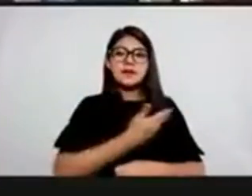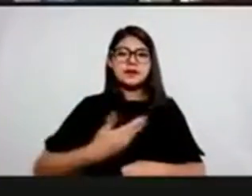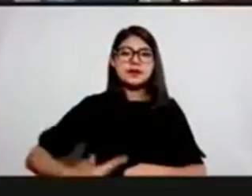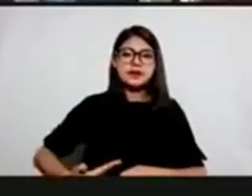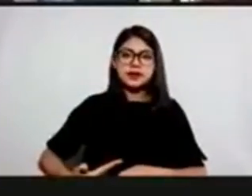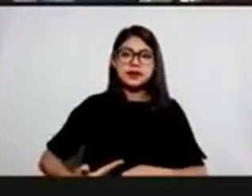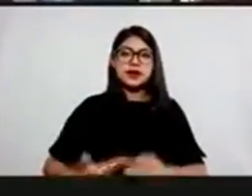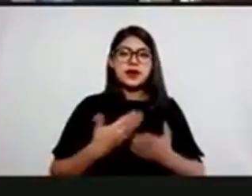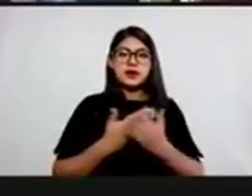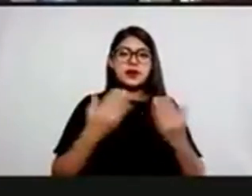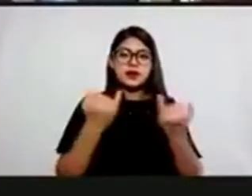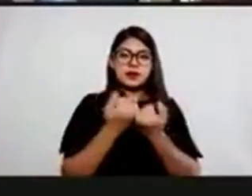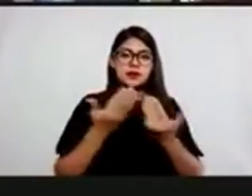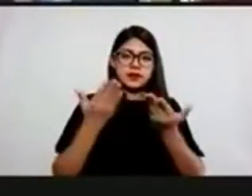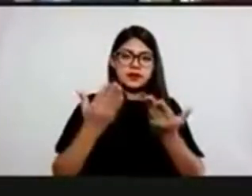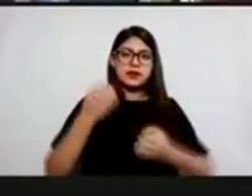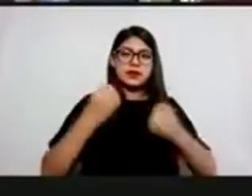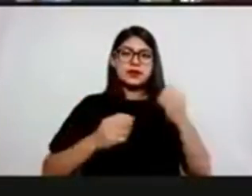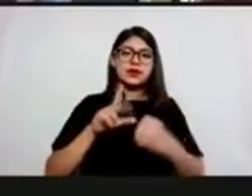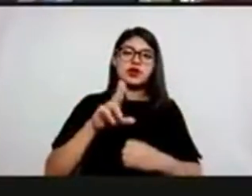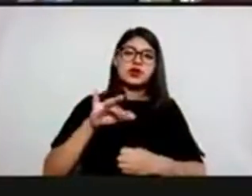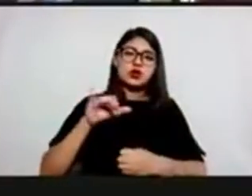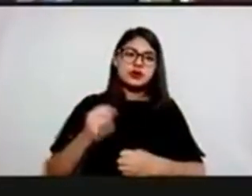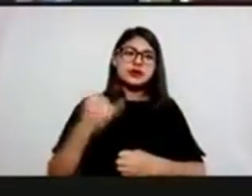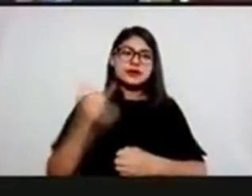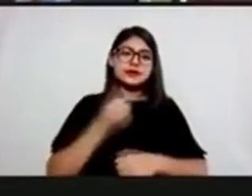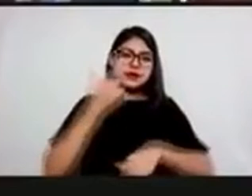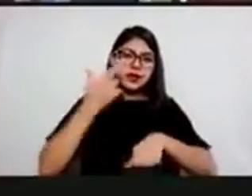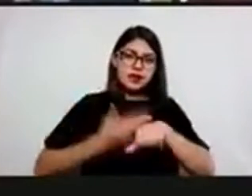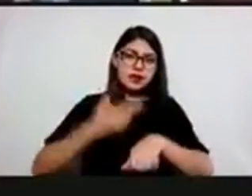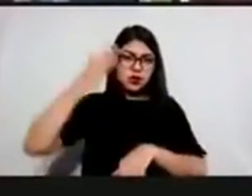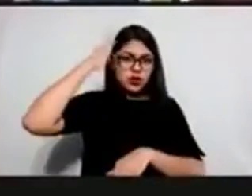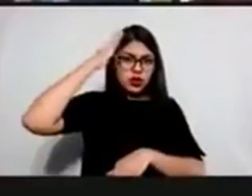Píndola Morales, secretario general de Acuerdos. Comentar que